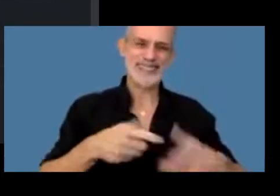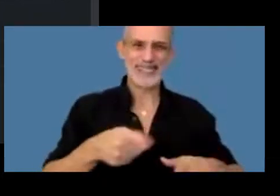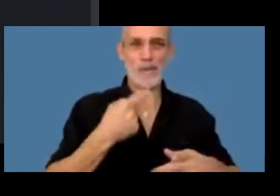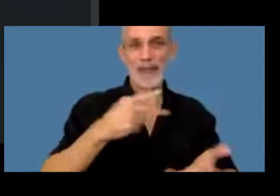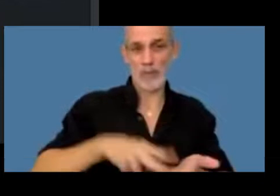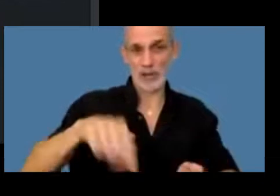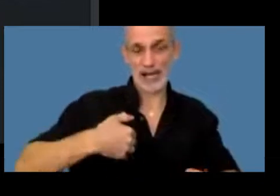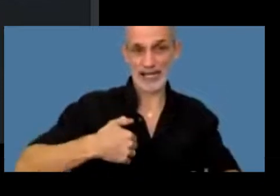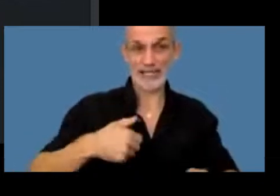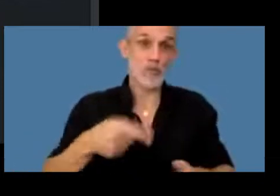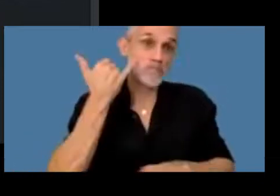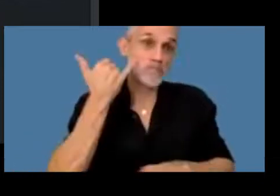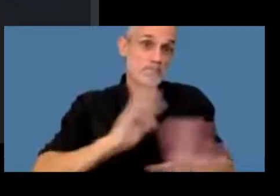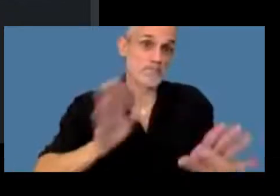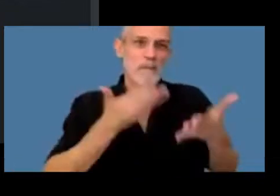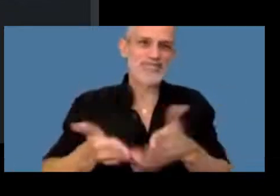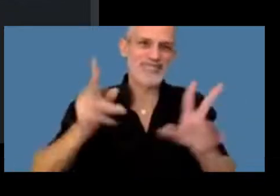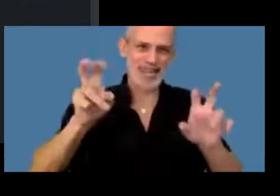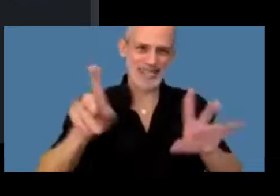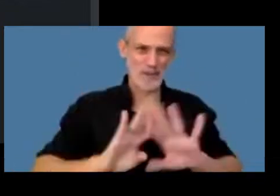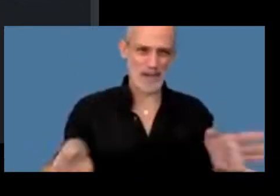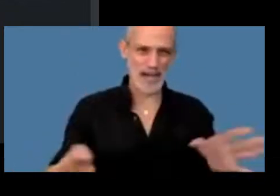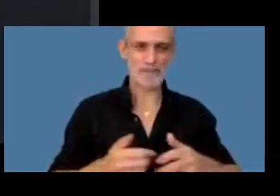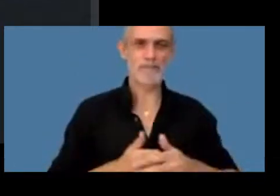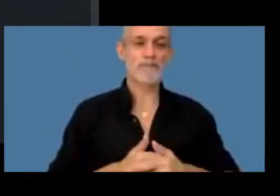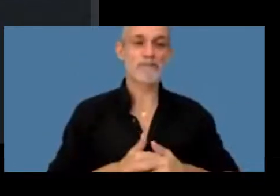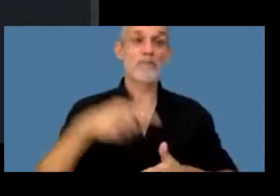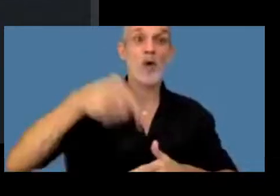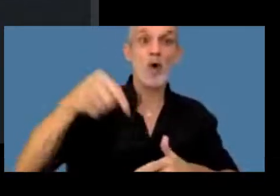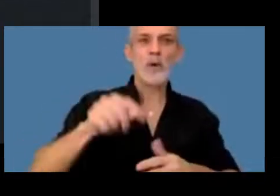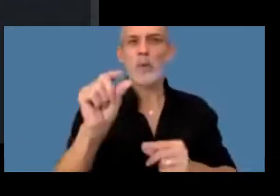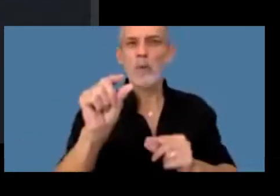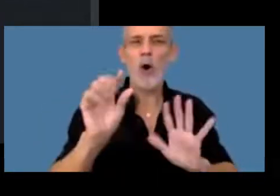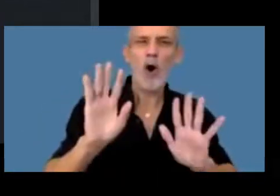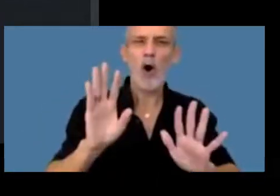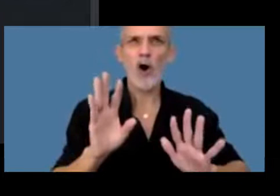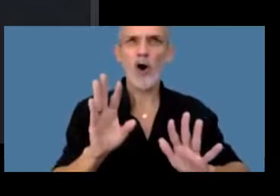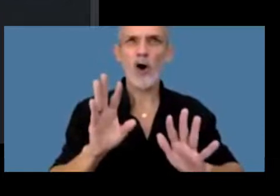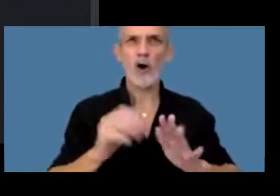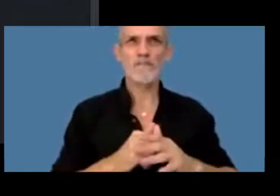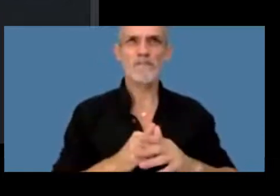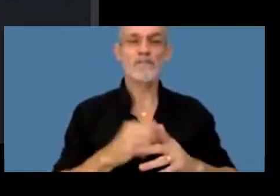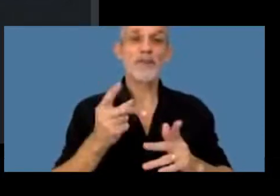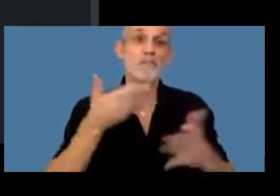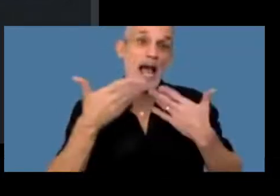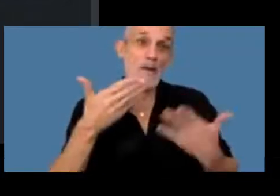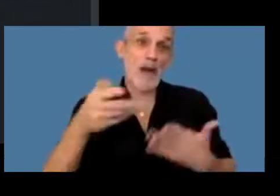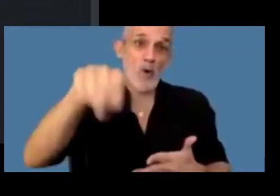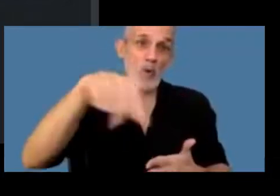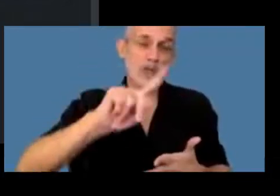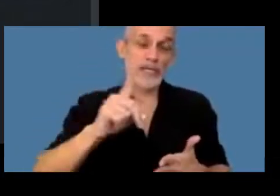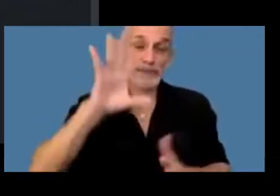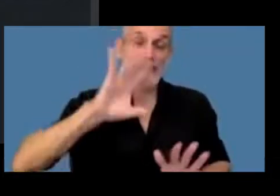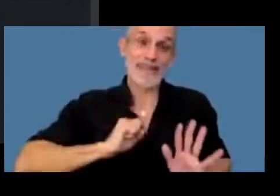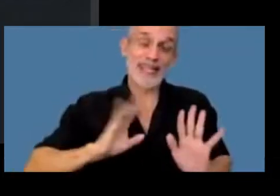Bueno, un poco presentar este tema. Hoy un poco, digamos, charlo con ustedes, y era un desafío importante porque